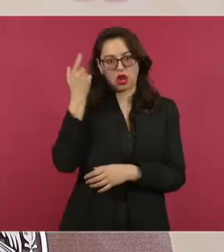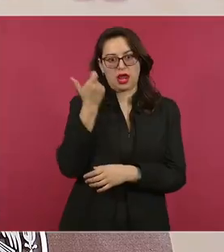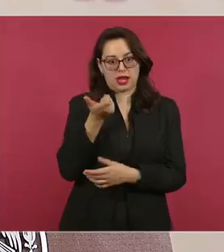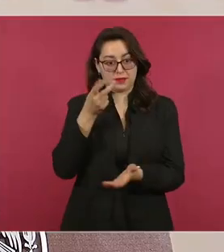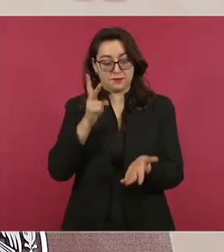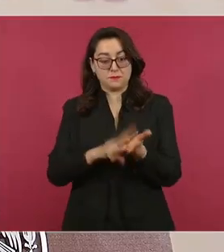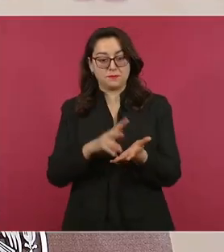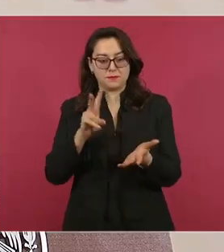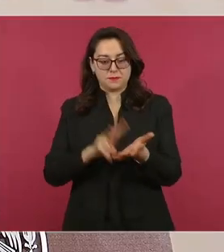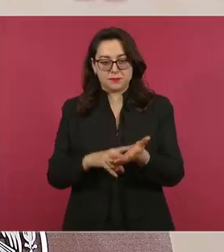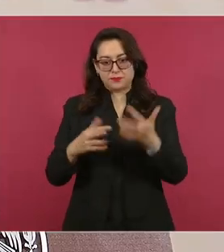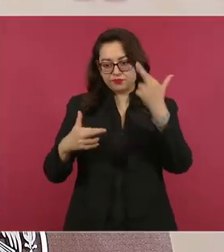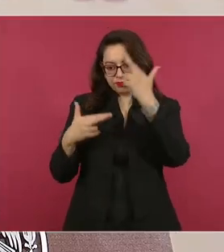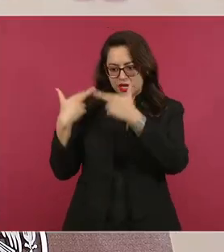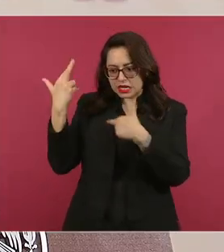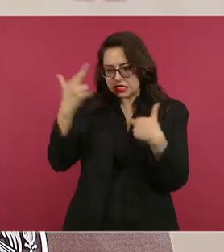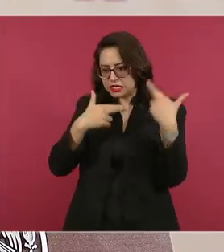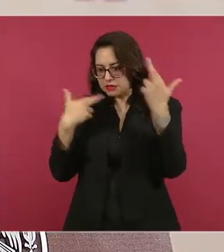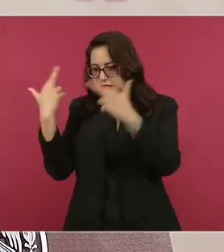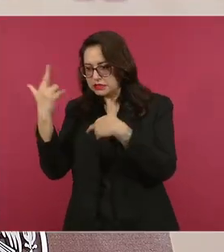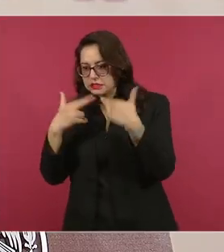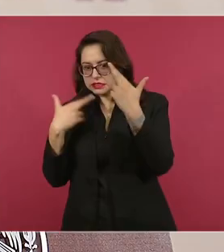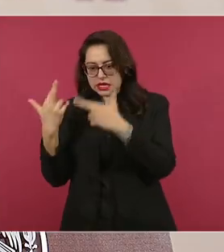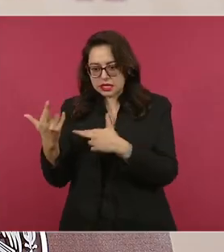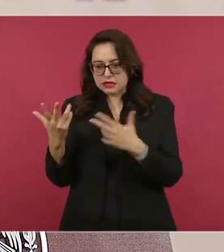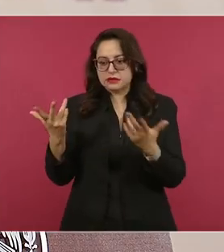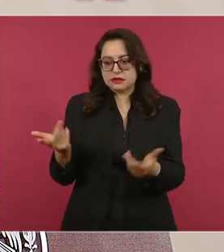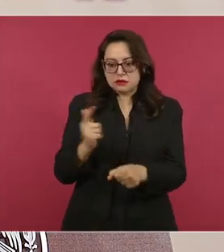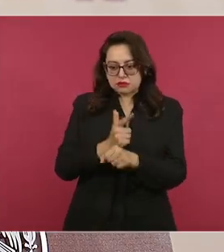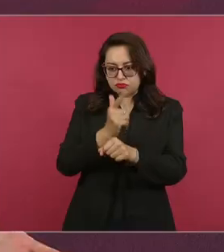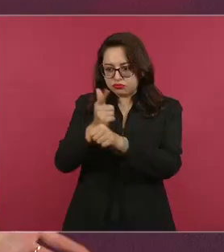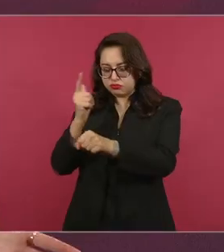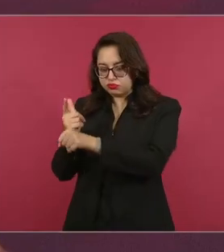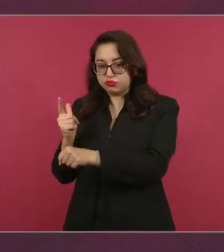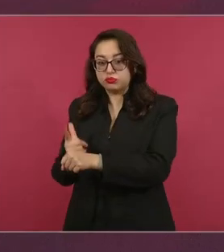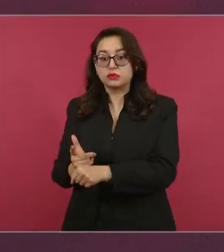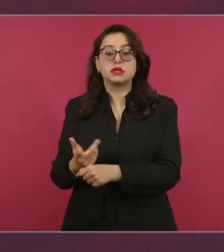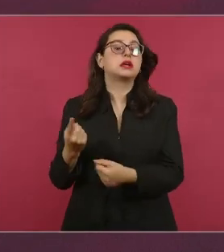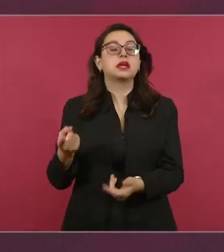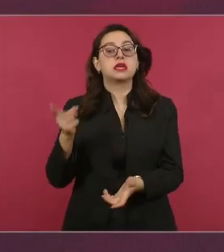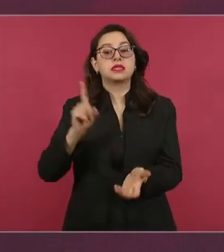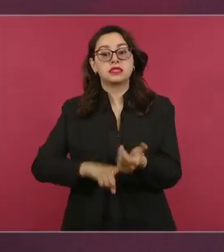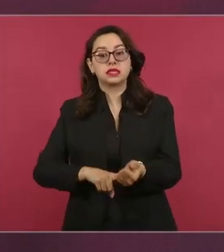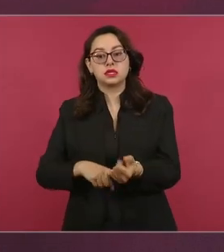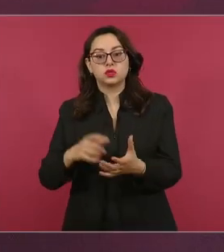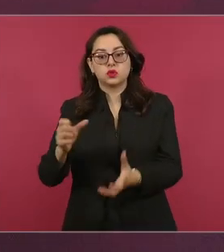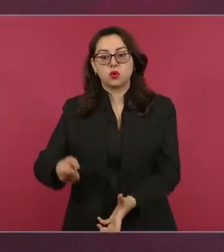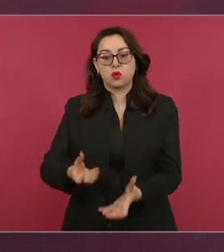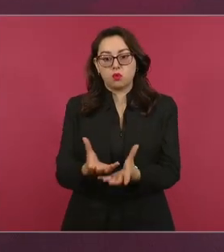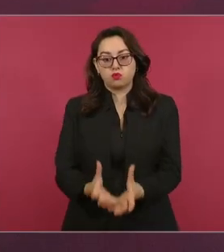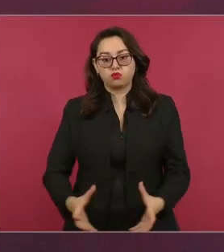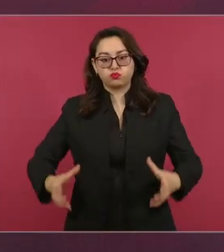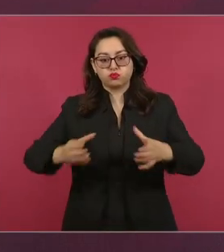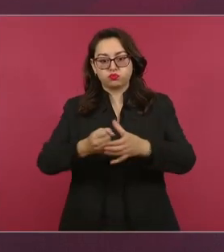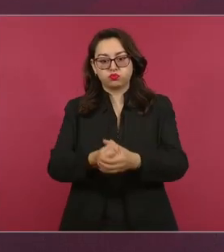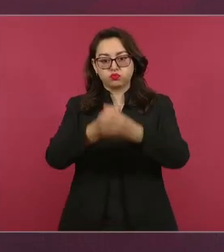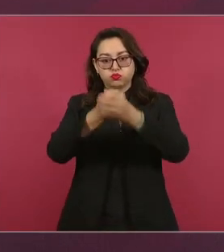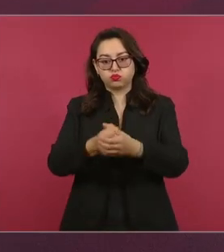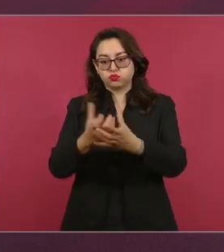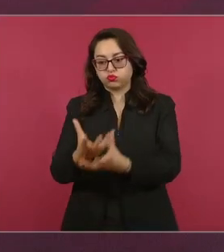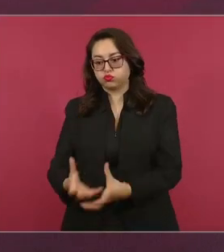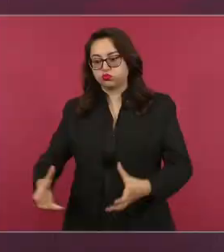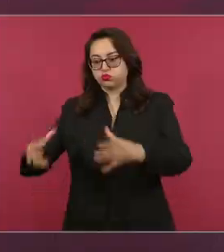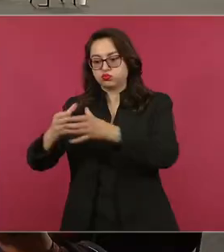el complejo de inspección de carga de la aduana Kwai Chung. La metanfetamina iba guardada en conchas de caracol que